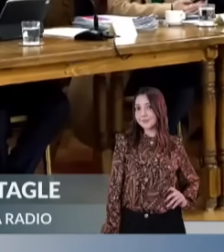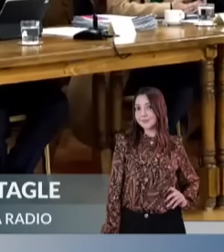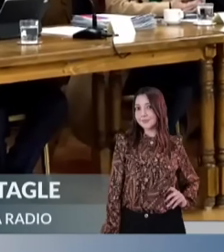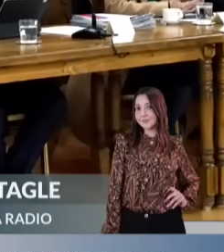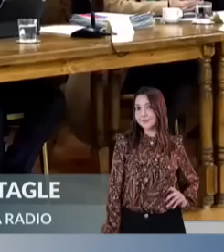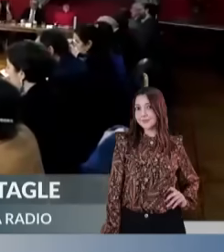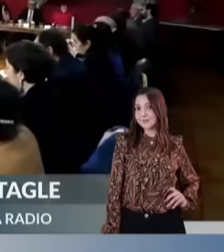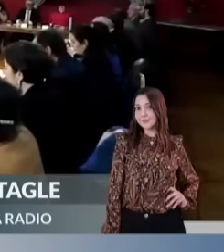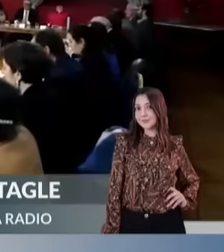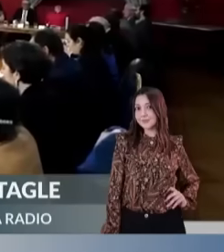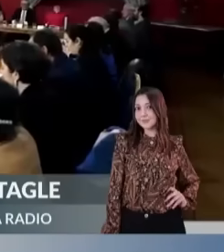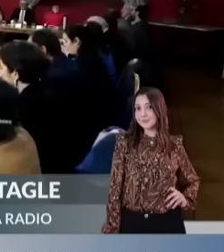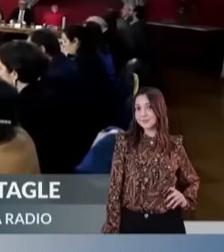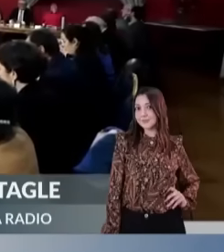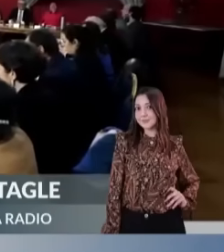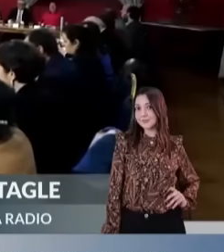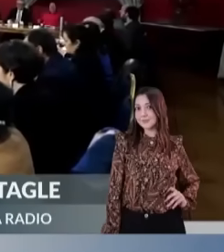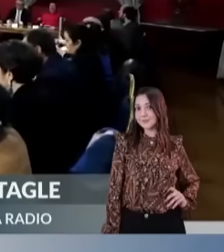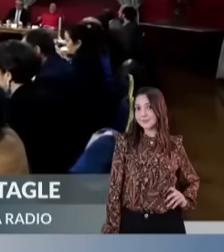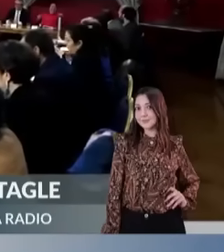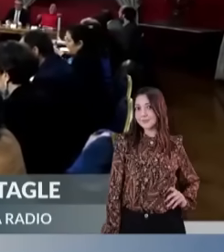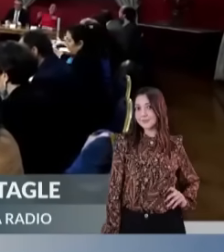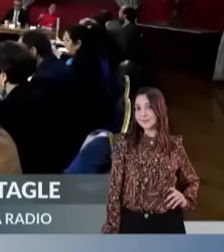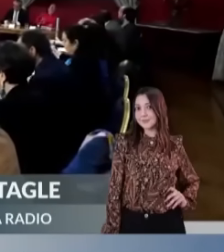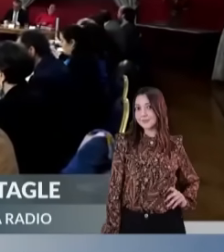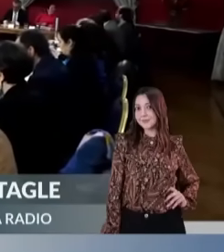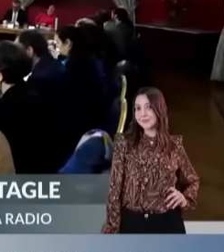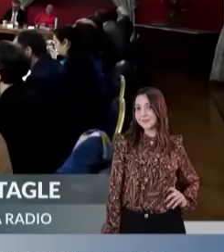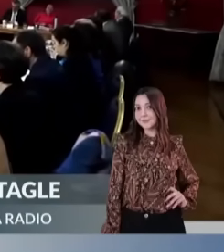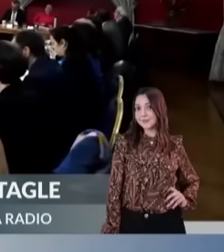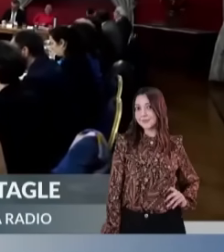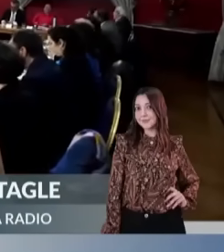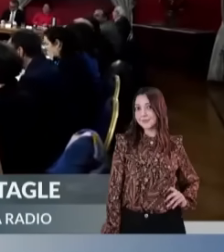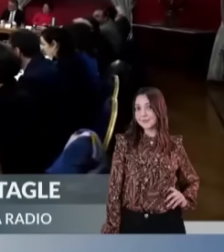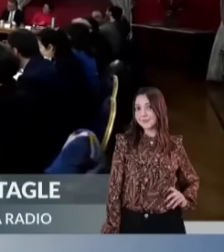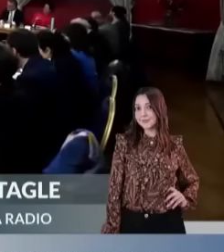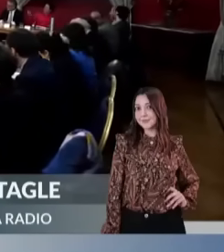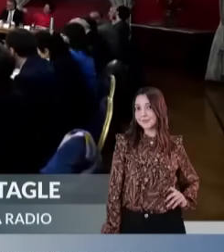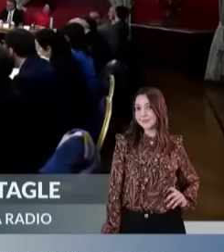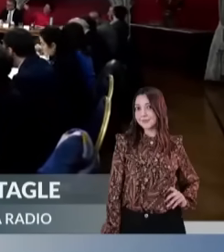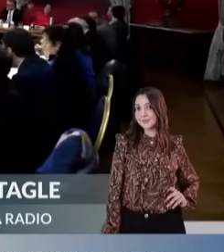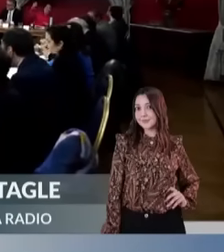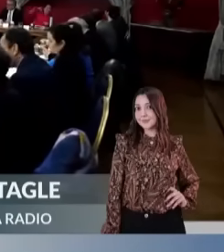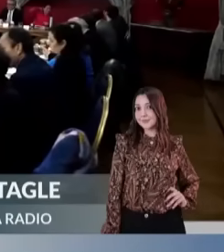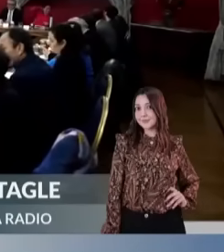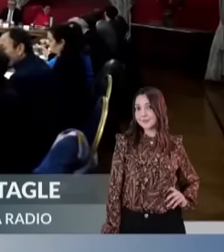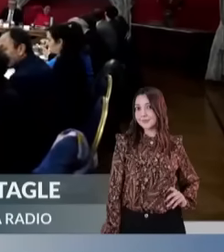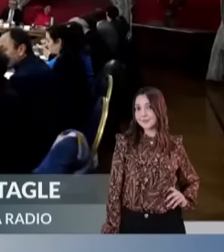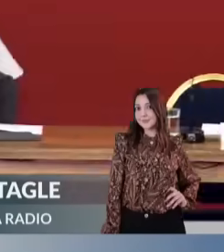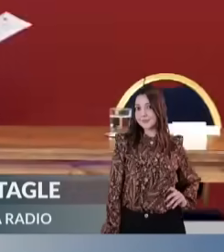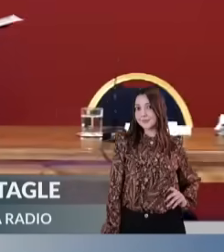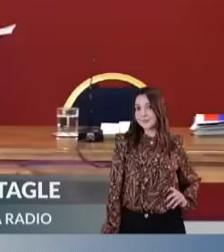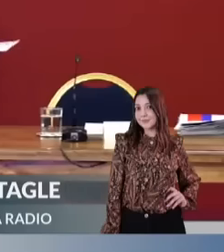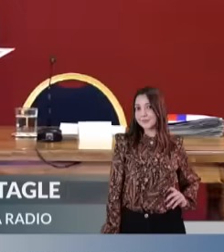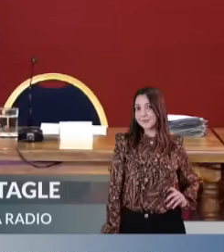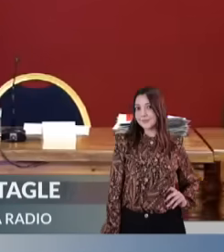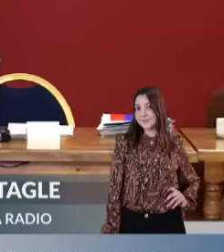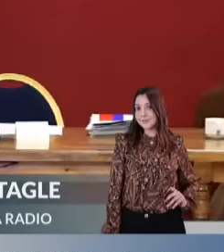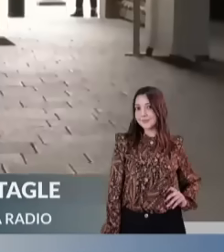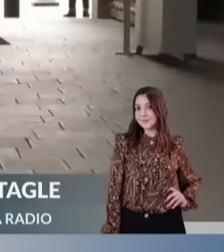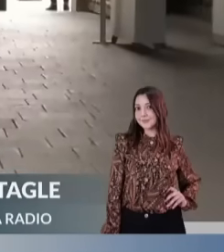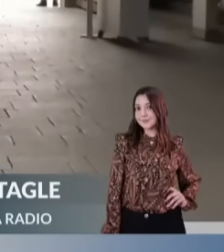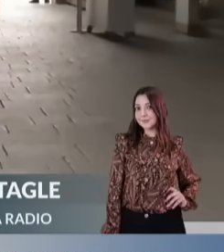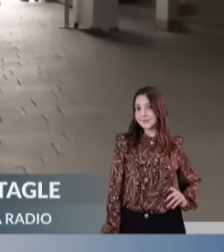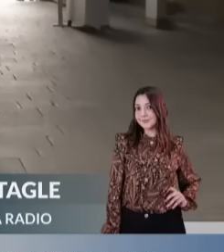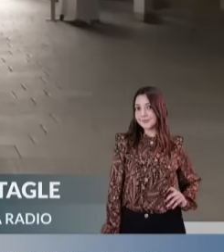son los procedimientos administrativos, que la Contraloría lo ofreció, no les gustó, que echaron abogados, trajeron otros abogados incompetentes, y una cosa